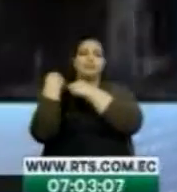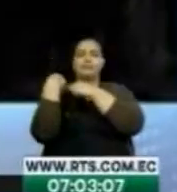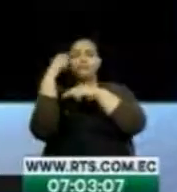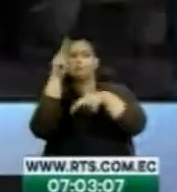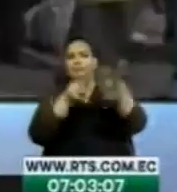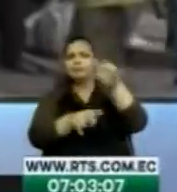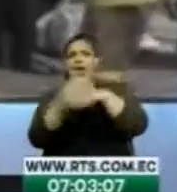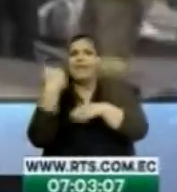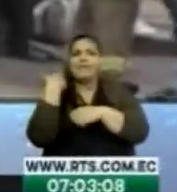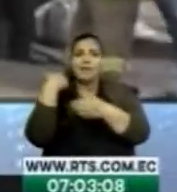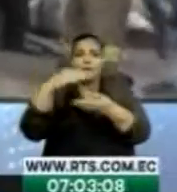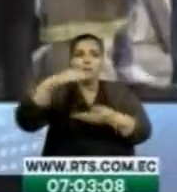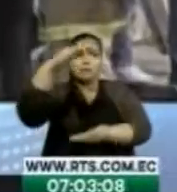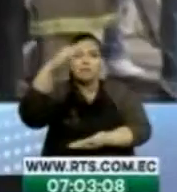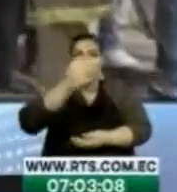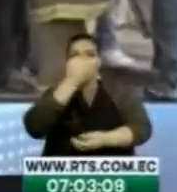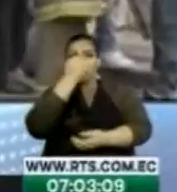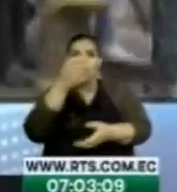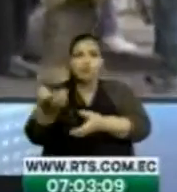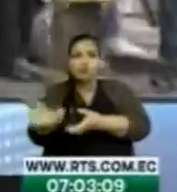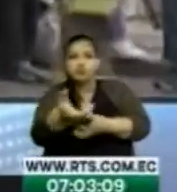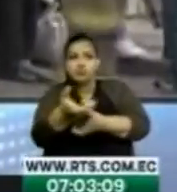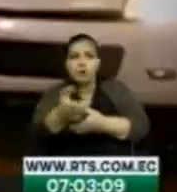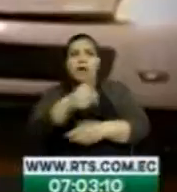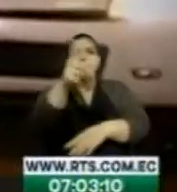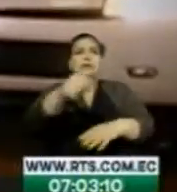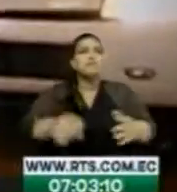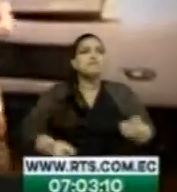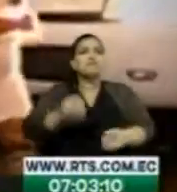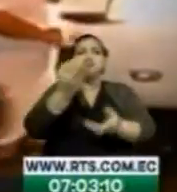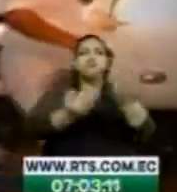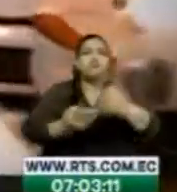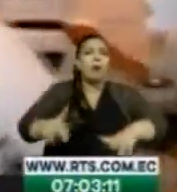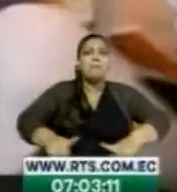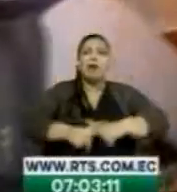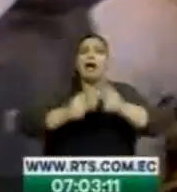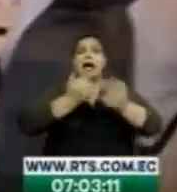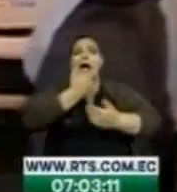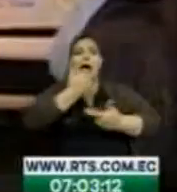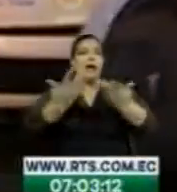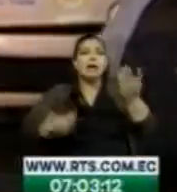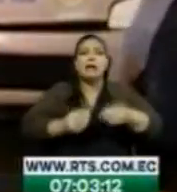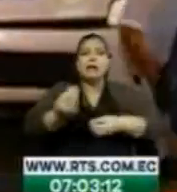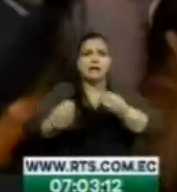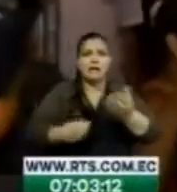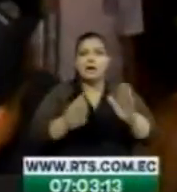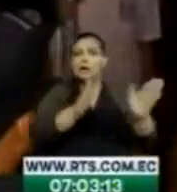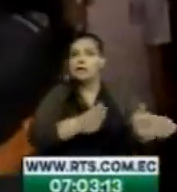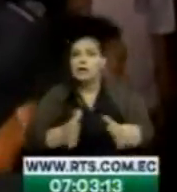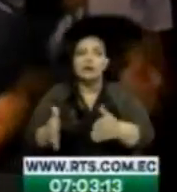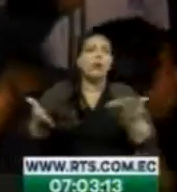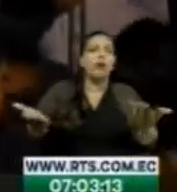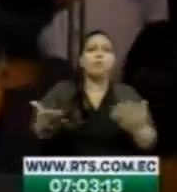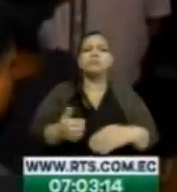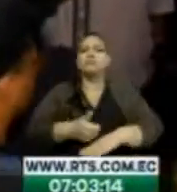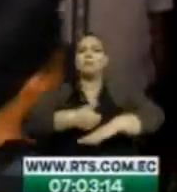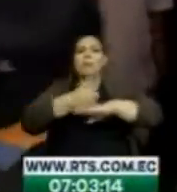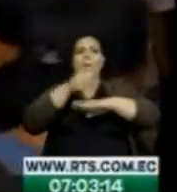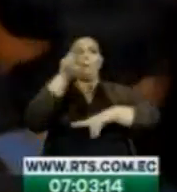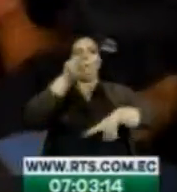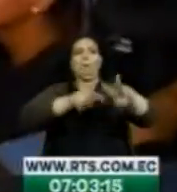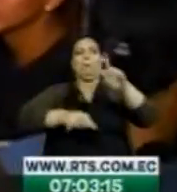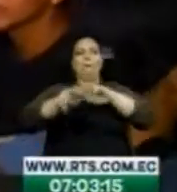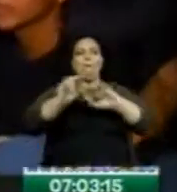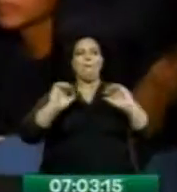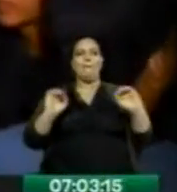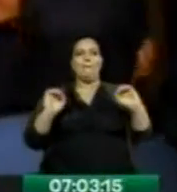tienen sistemas de evacuación, si dan garantías a la ciudadanía. Se logró la captura del propietario de la clínica y de otros jóvenes quienes habían huido